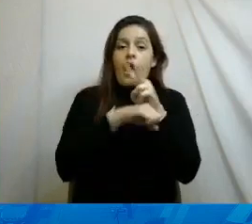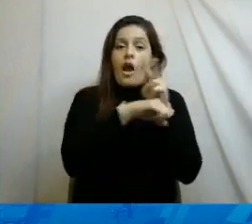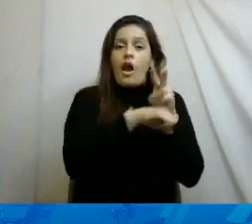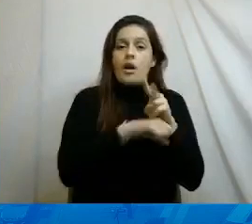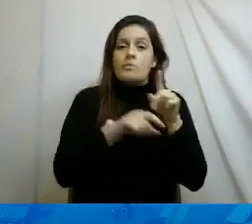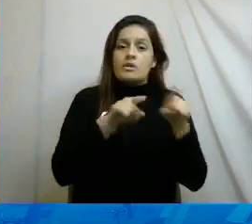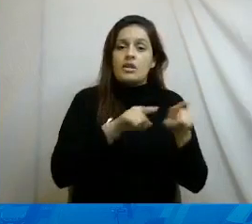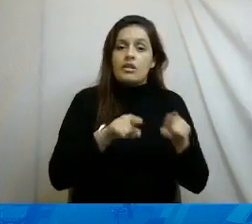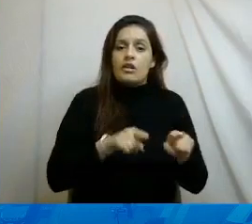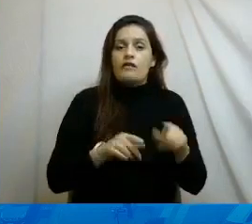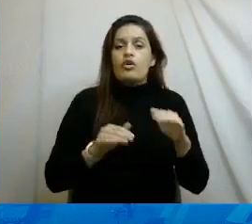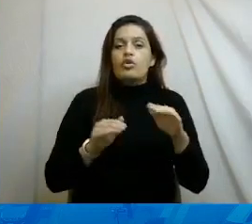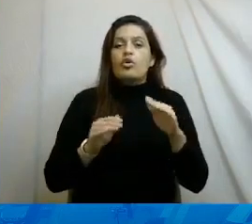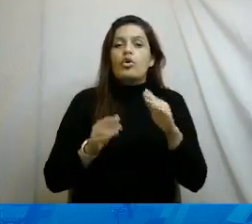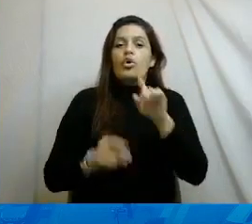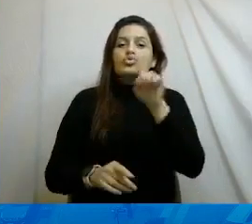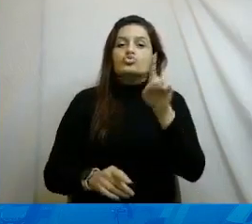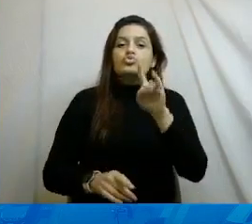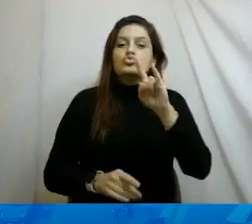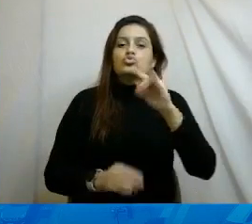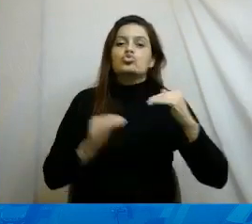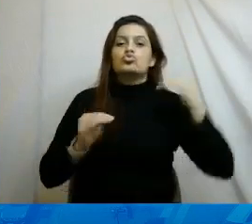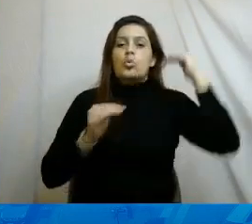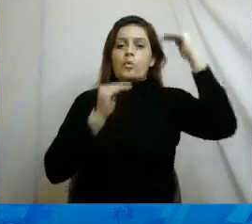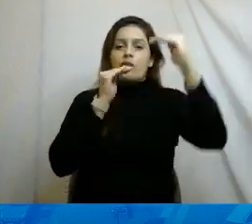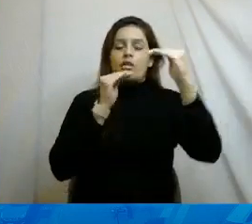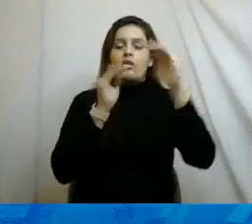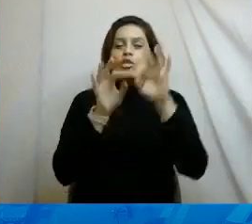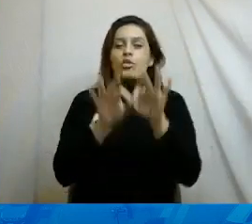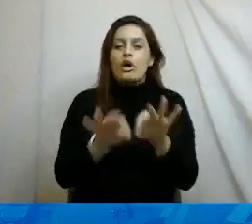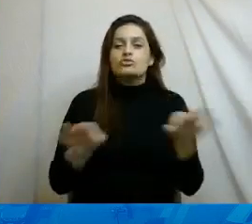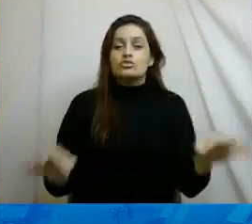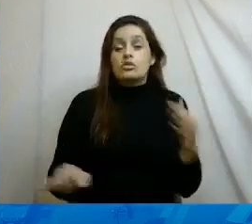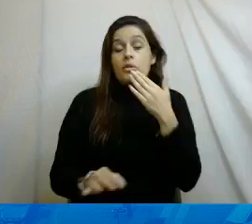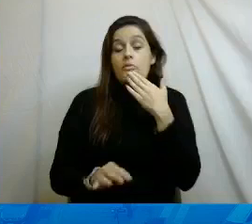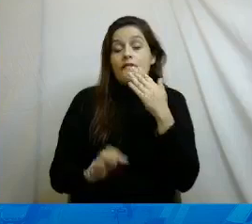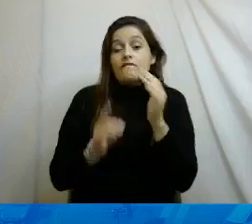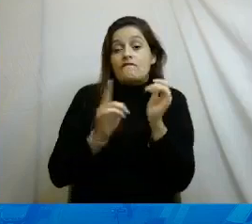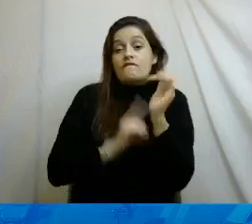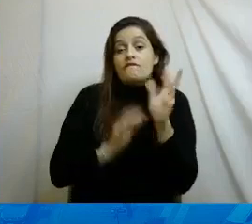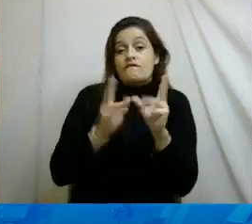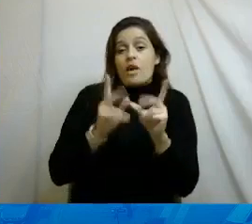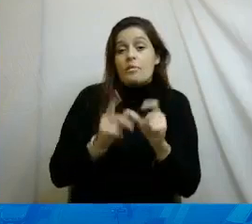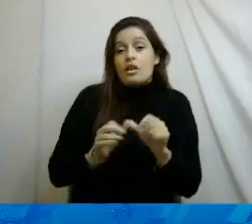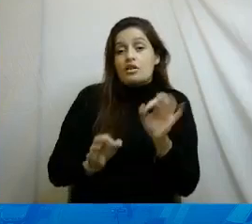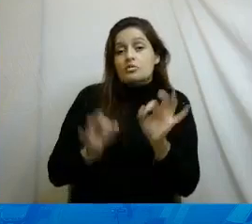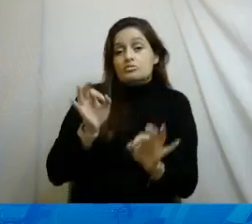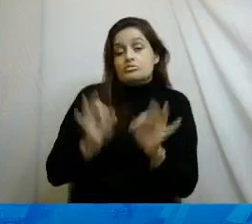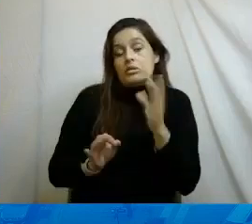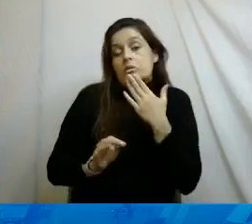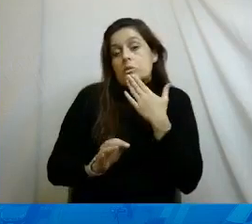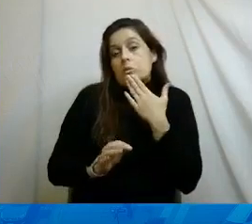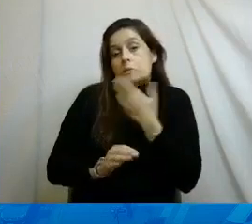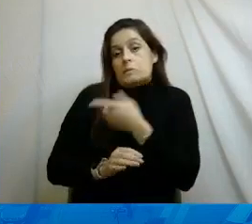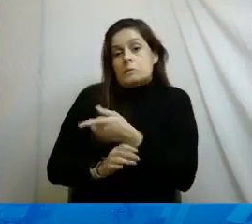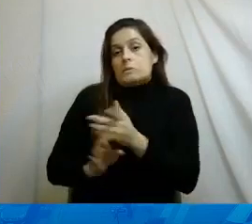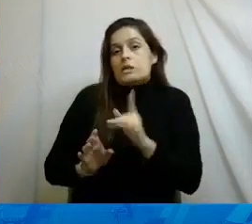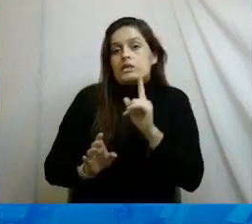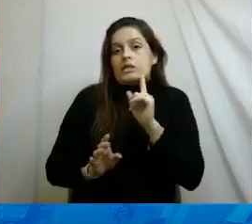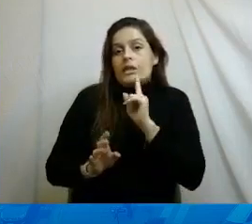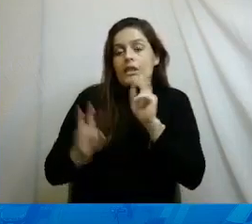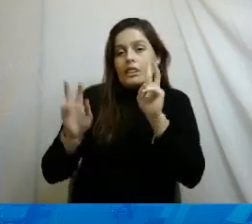como la Superintendencia de Educación, o el mismo Tribunal de Familia, donde probablemente están viendo más el aspecto relacionado con la